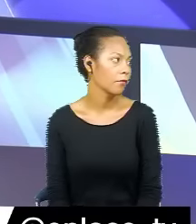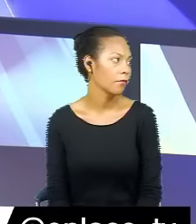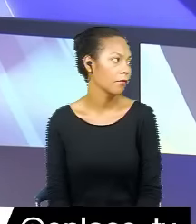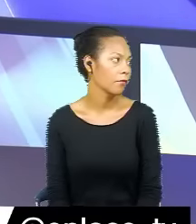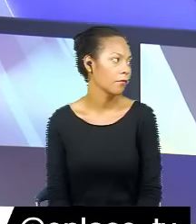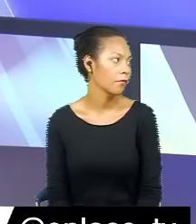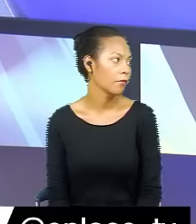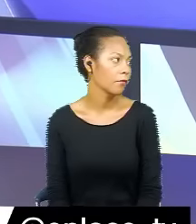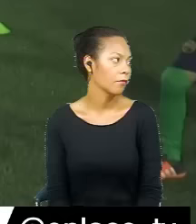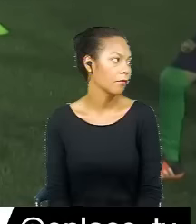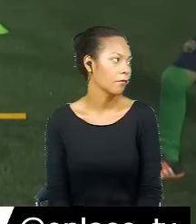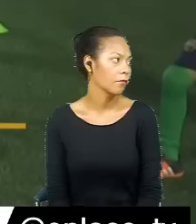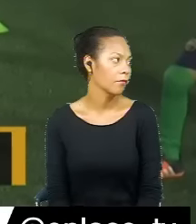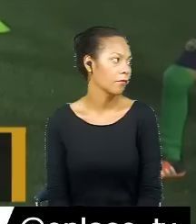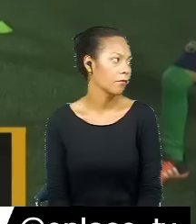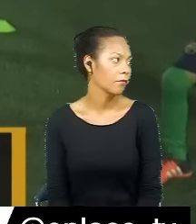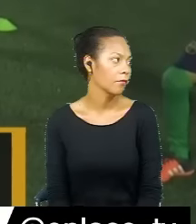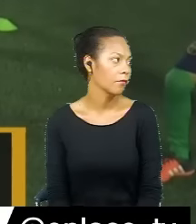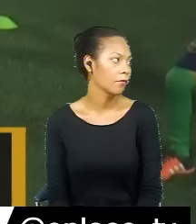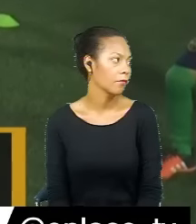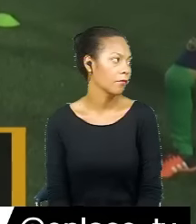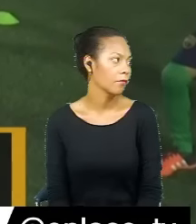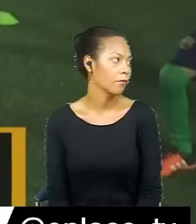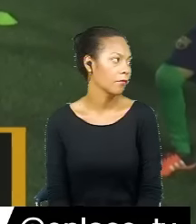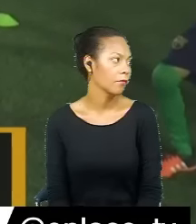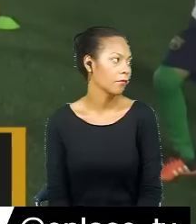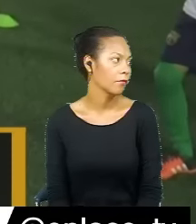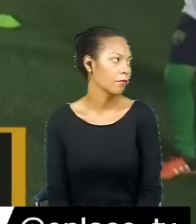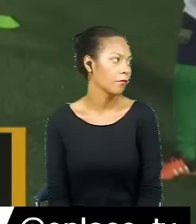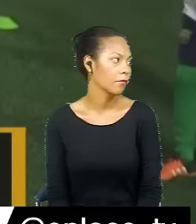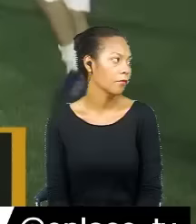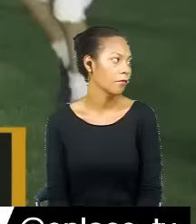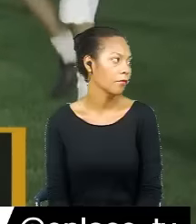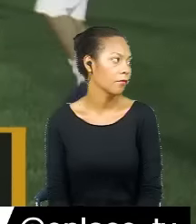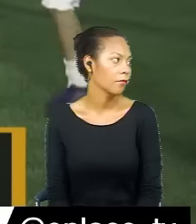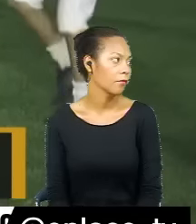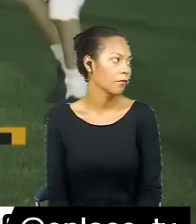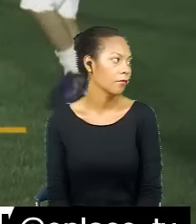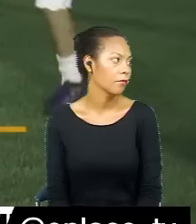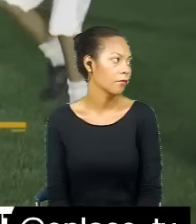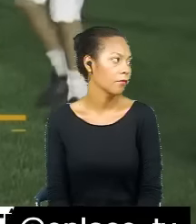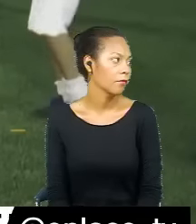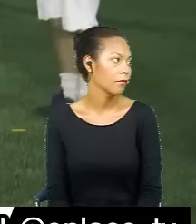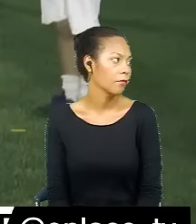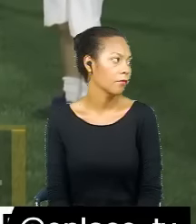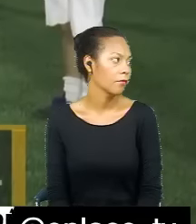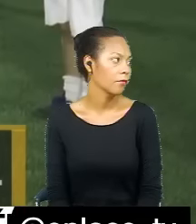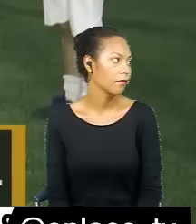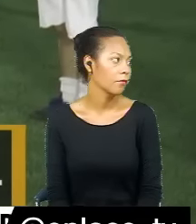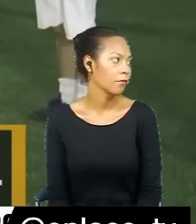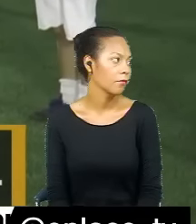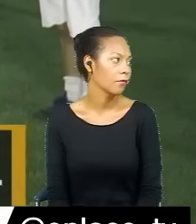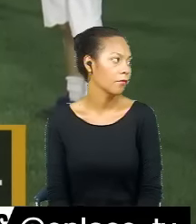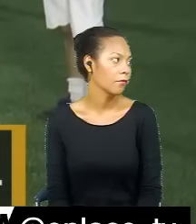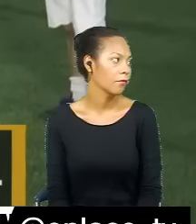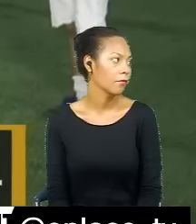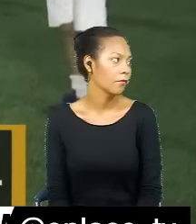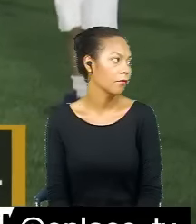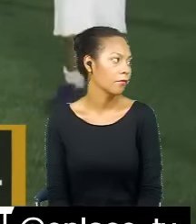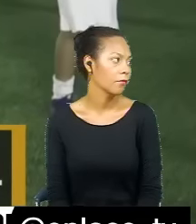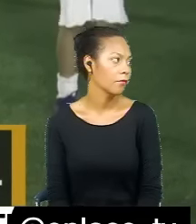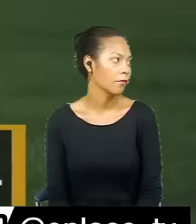disciplina. Con esta ya es la décima versión en la que año tras año se posiciona este evento deportivo que alberga a los mejores del balompié en la